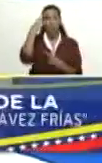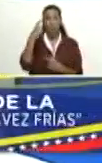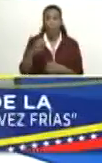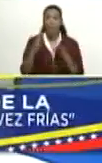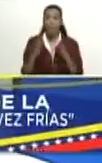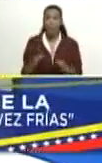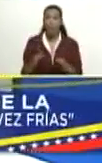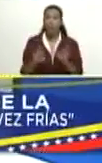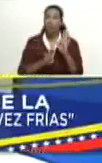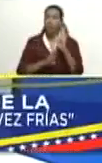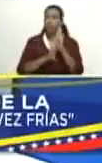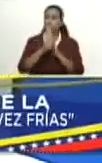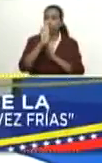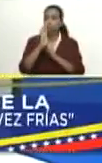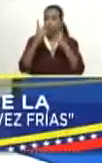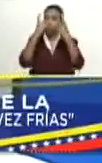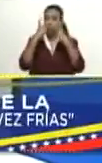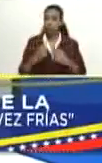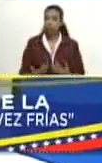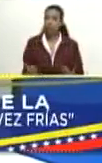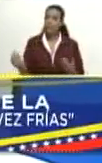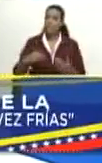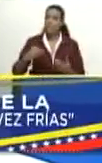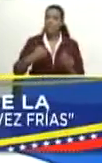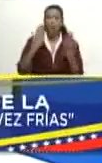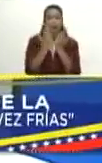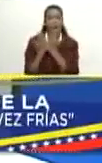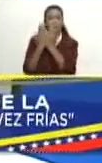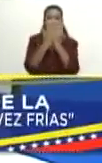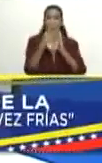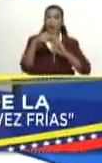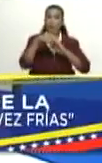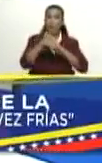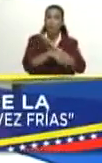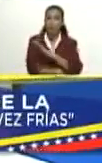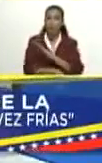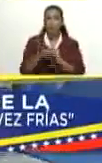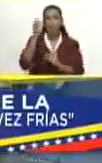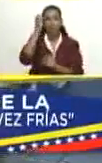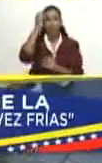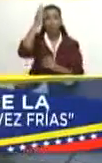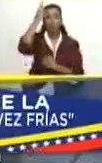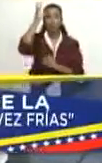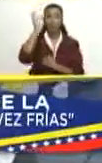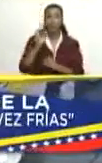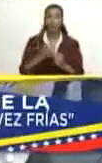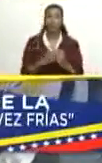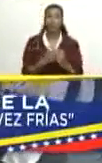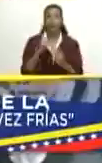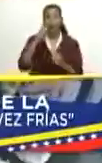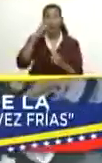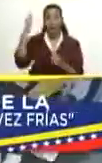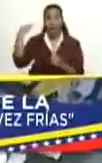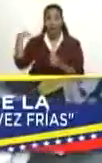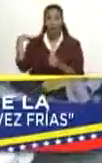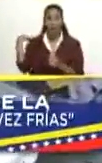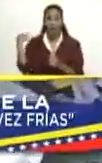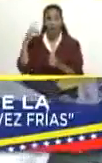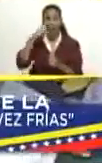hay que crecer, hay que crecer, hay que crecer. En el pasado,